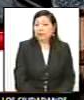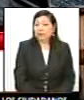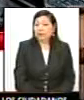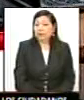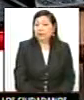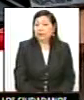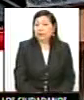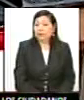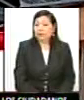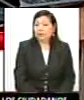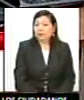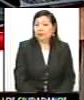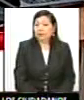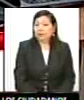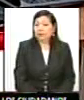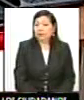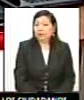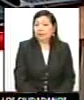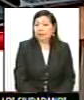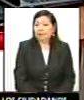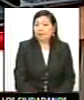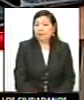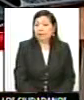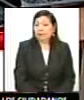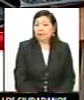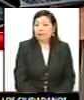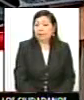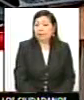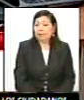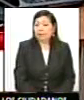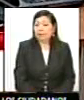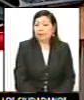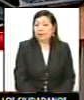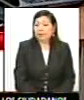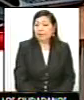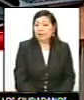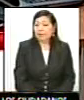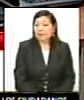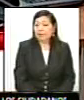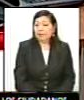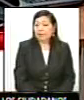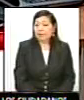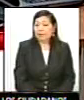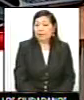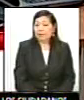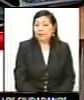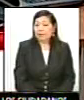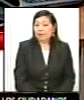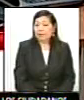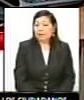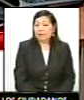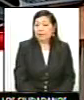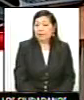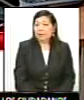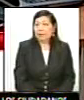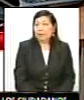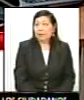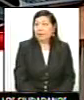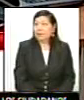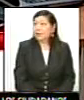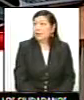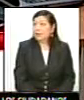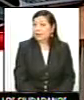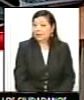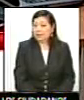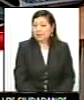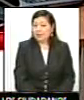Congresista Salazar. A favor. Congresista Velázquez. A favor. Congresista Pariona. A favor. Congresista Mario